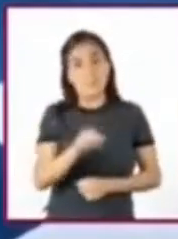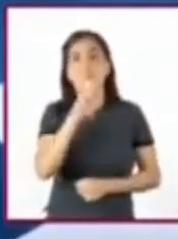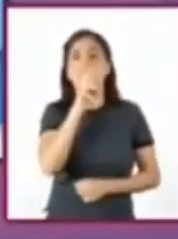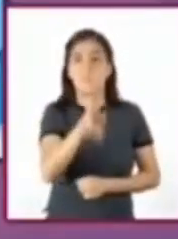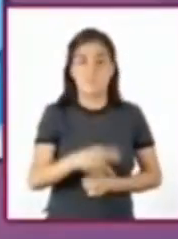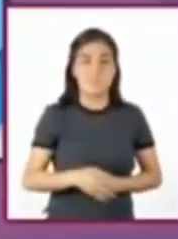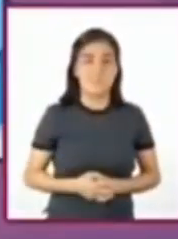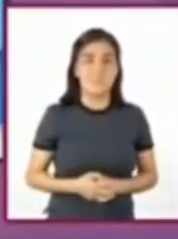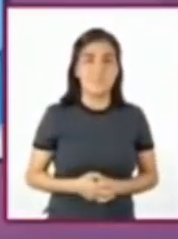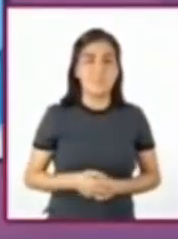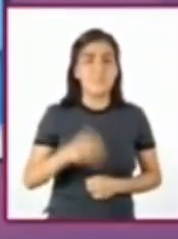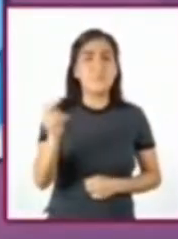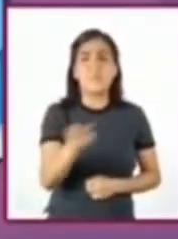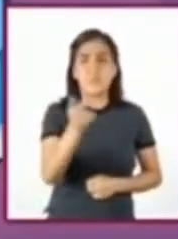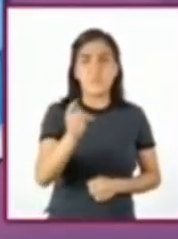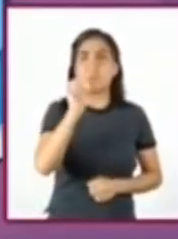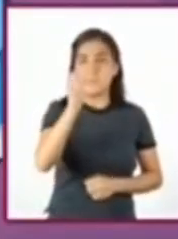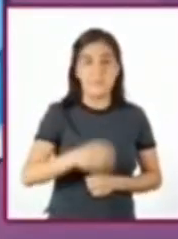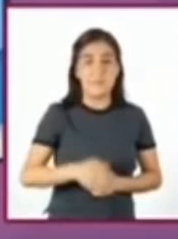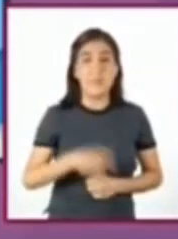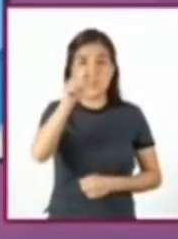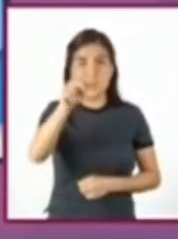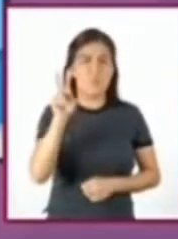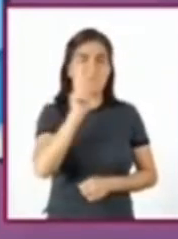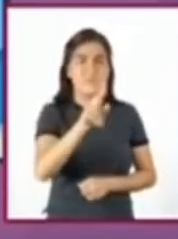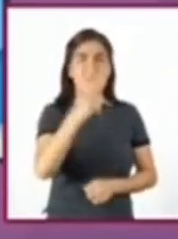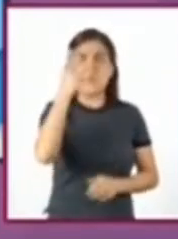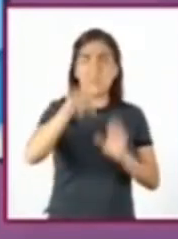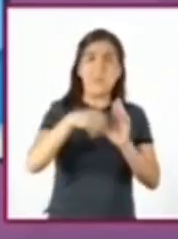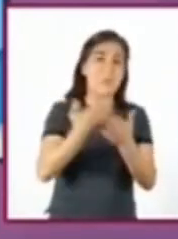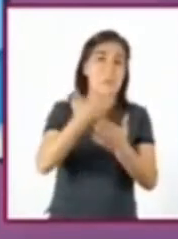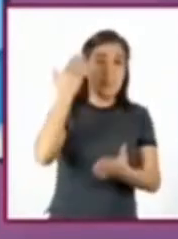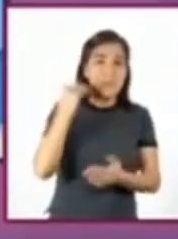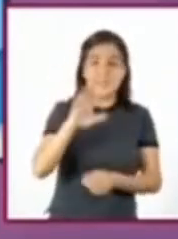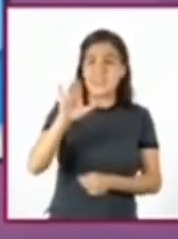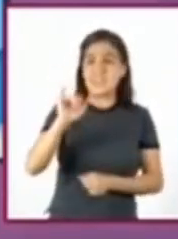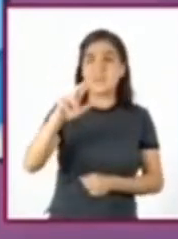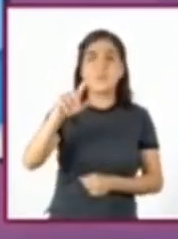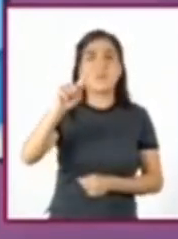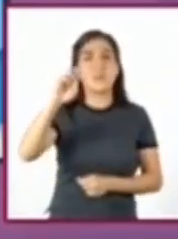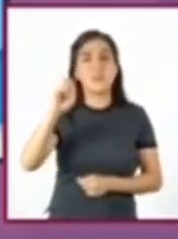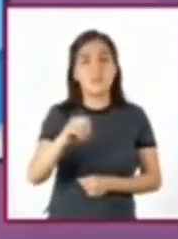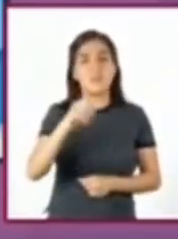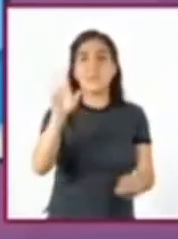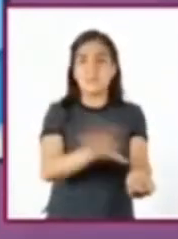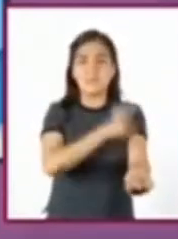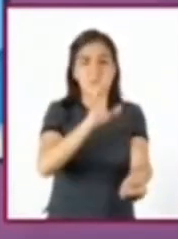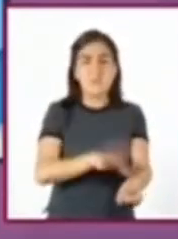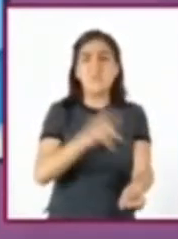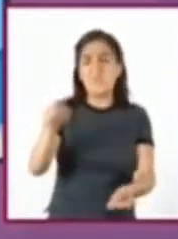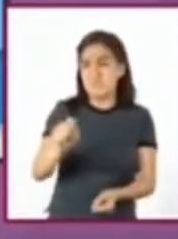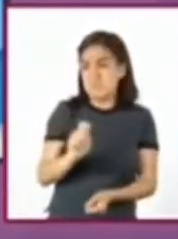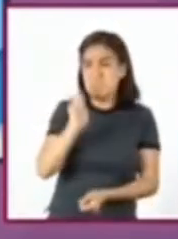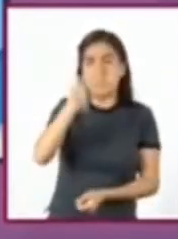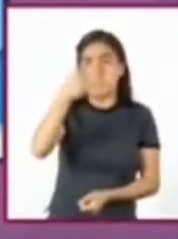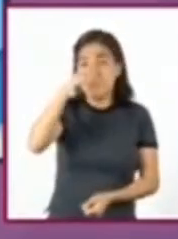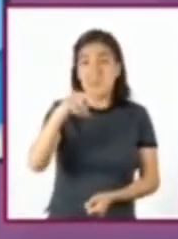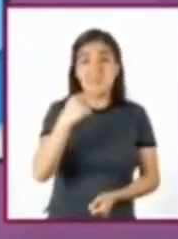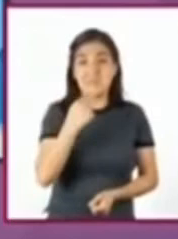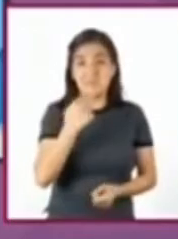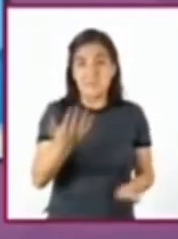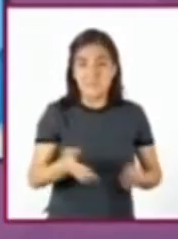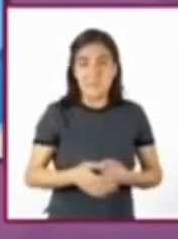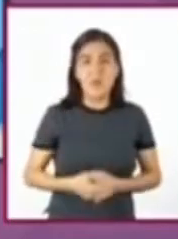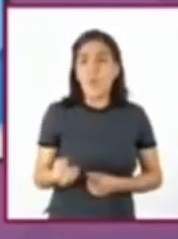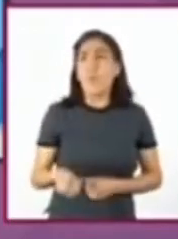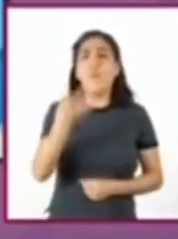son: ¿alguna vez has visto un circuito eléctrico? ¿Qué función piensas que tiene o qué tarea realiza? ¿Cuántos